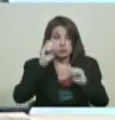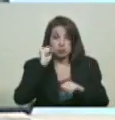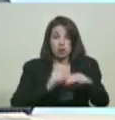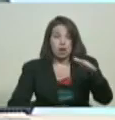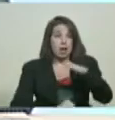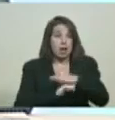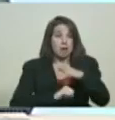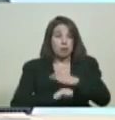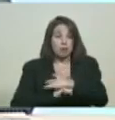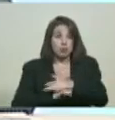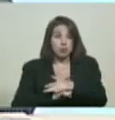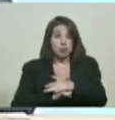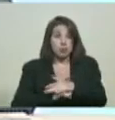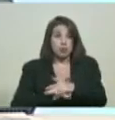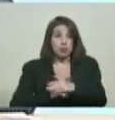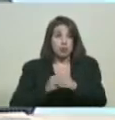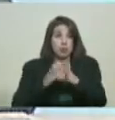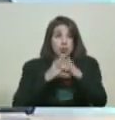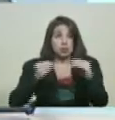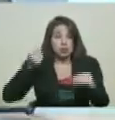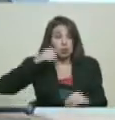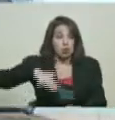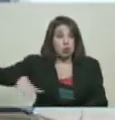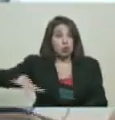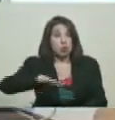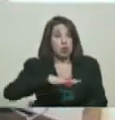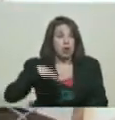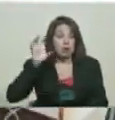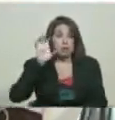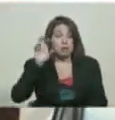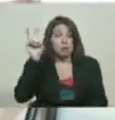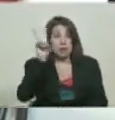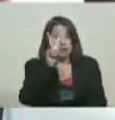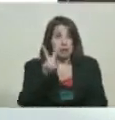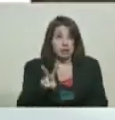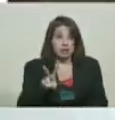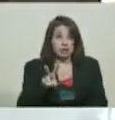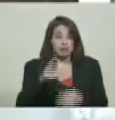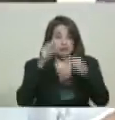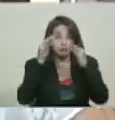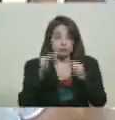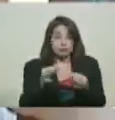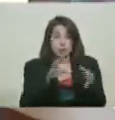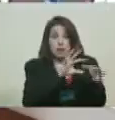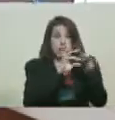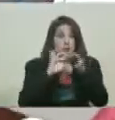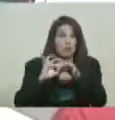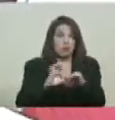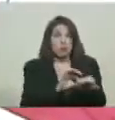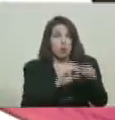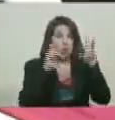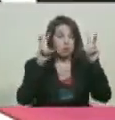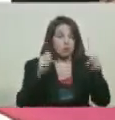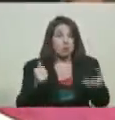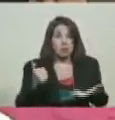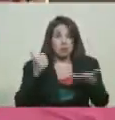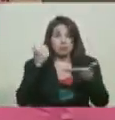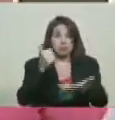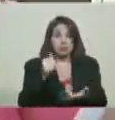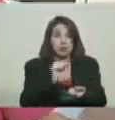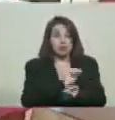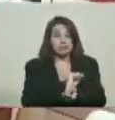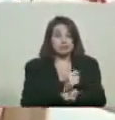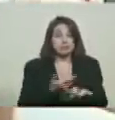medidas de diálogo pacificación reconciliación y reunificación que tomado a las medidas de beneficio y libertad